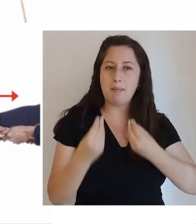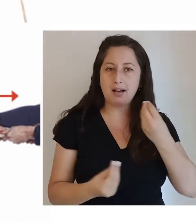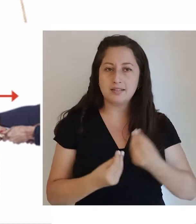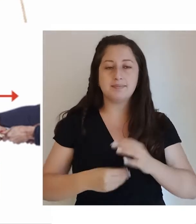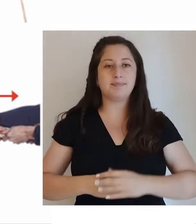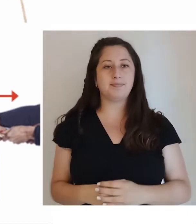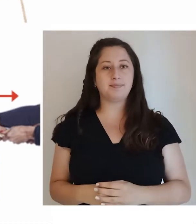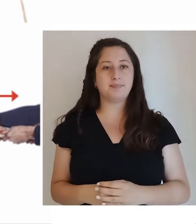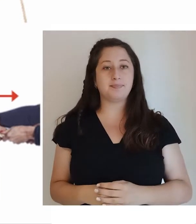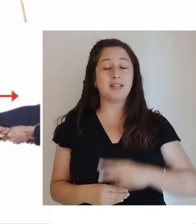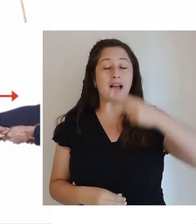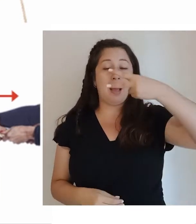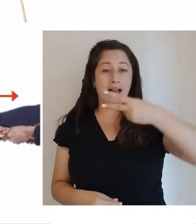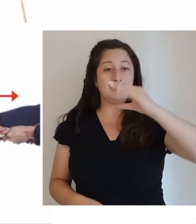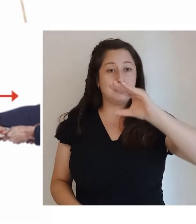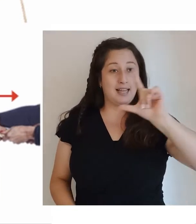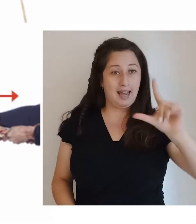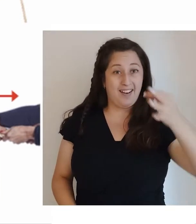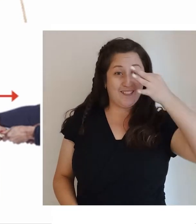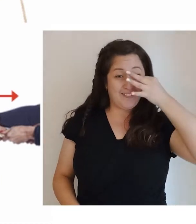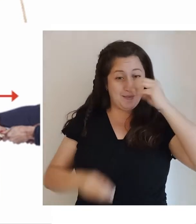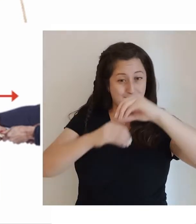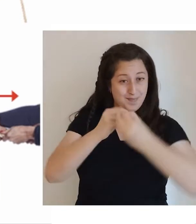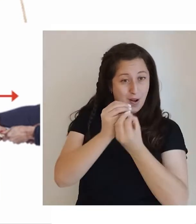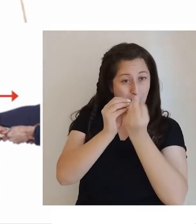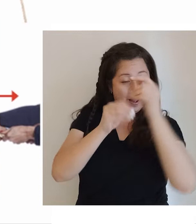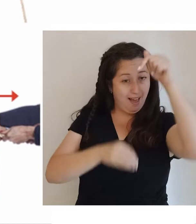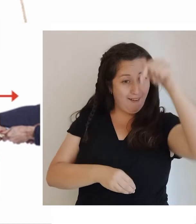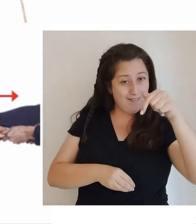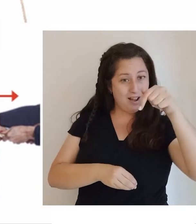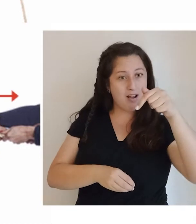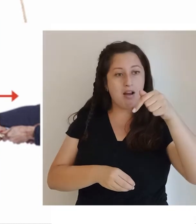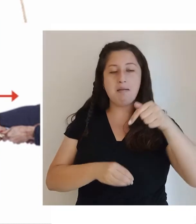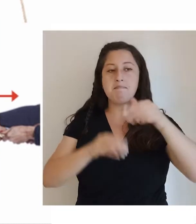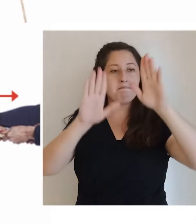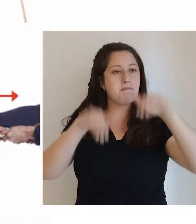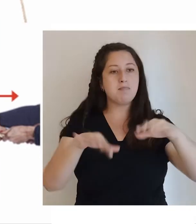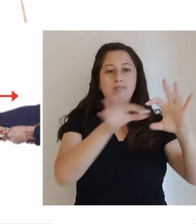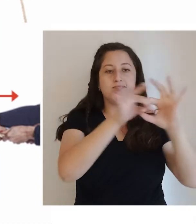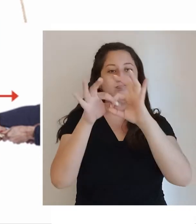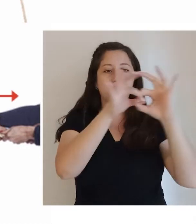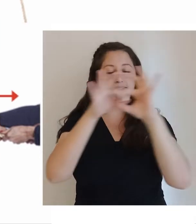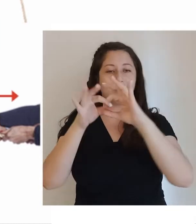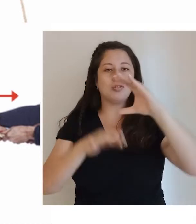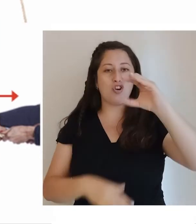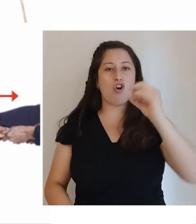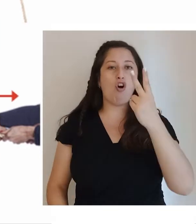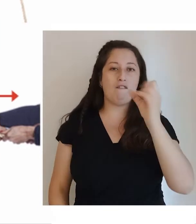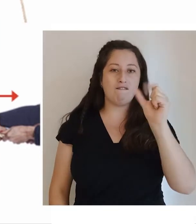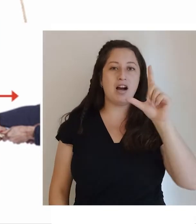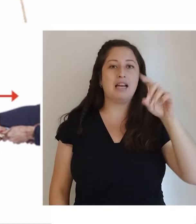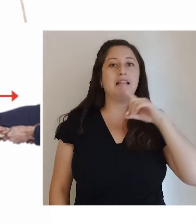En la molécula de ácido clorhídrico que ves abajo, también se forma un enlace covalente y